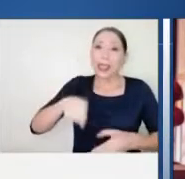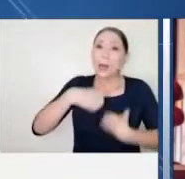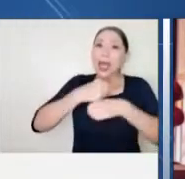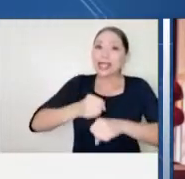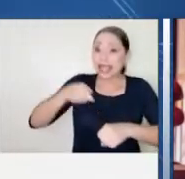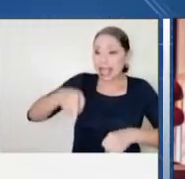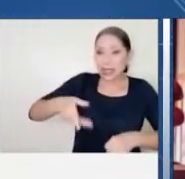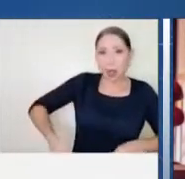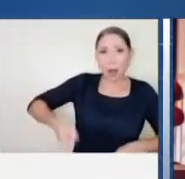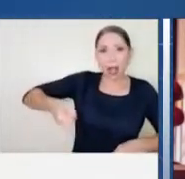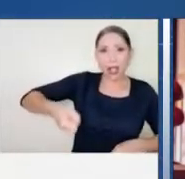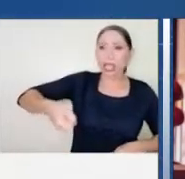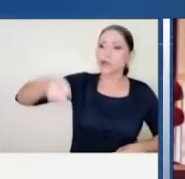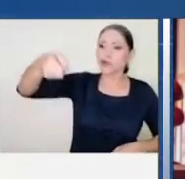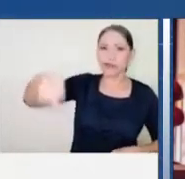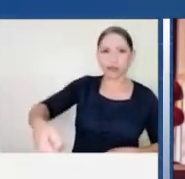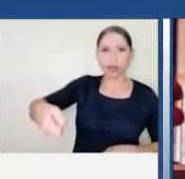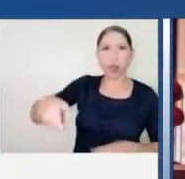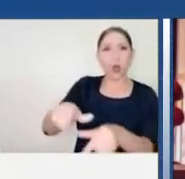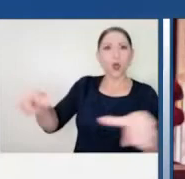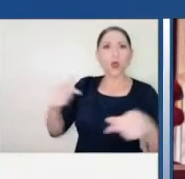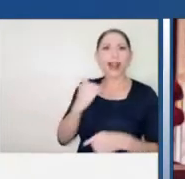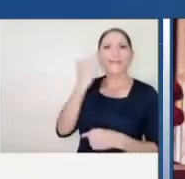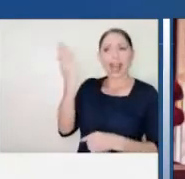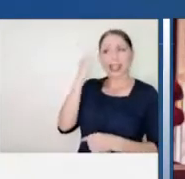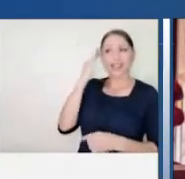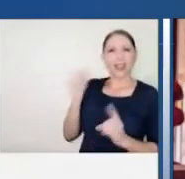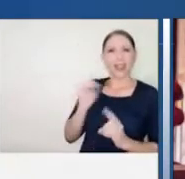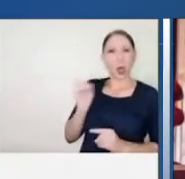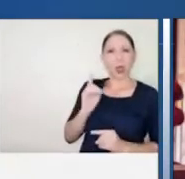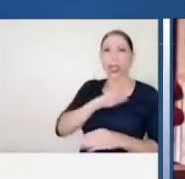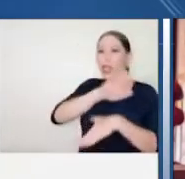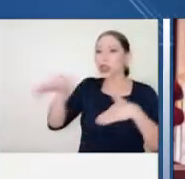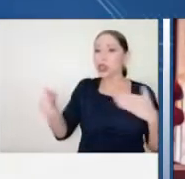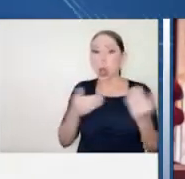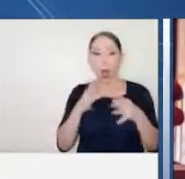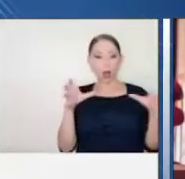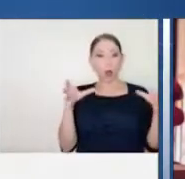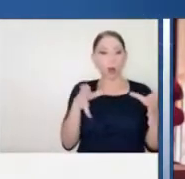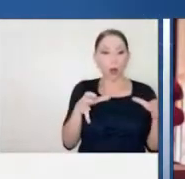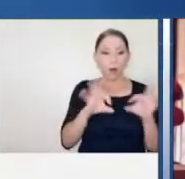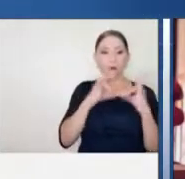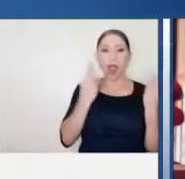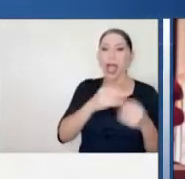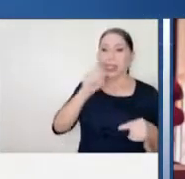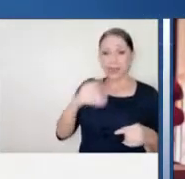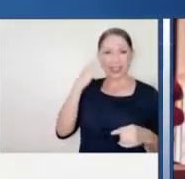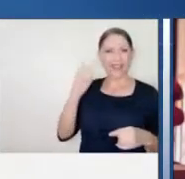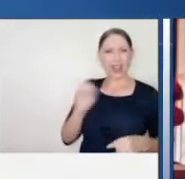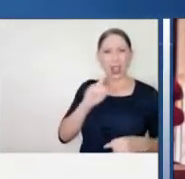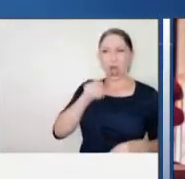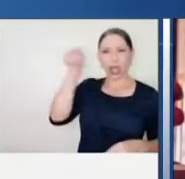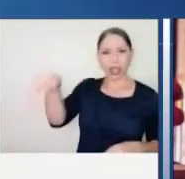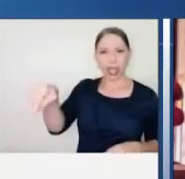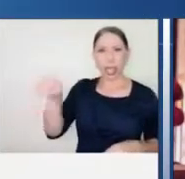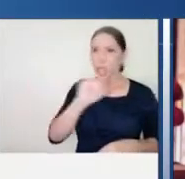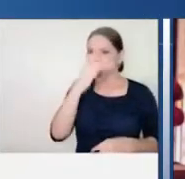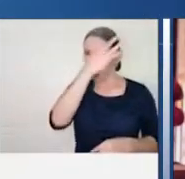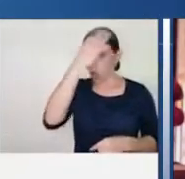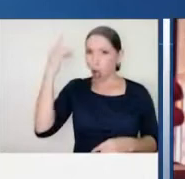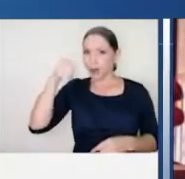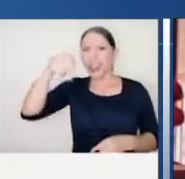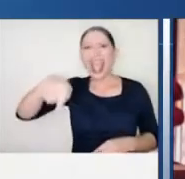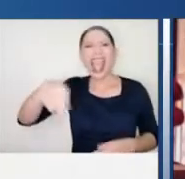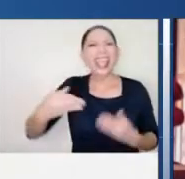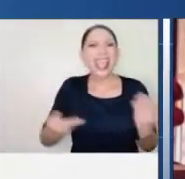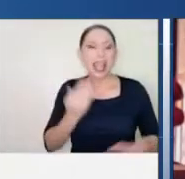movilizaciones comunitarias que durante la noche podrían eventualmente resultar más peligrosas, sino que lo que le estamos pidiendo a toda